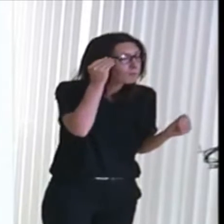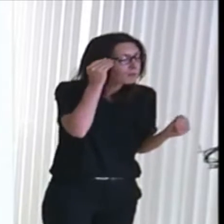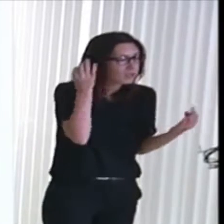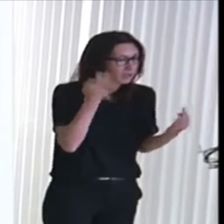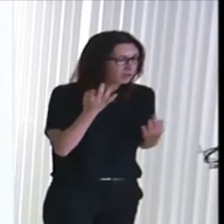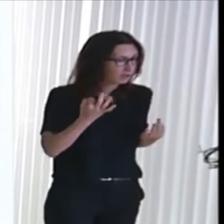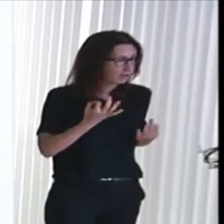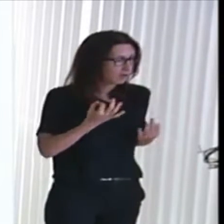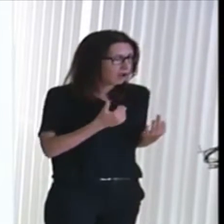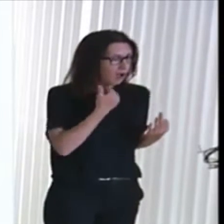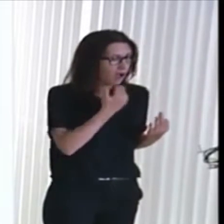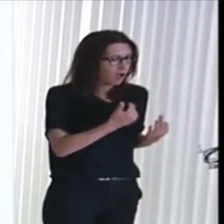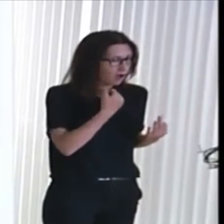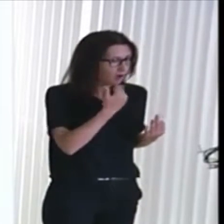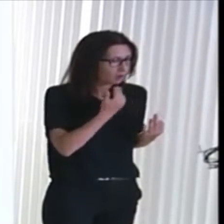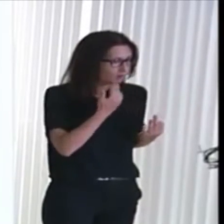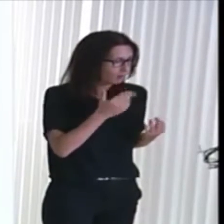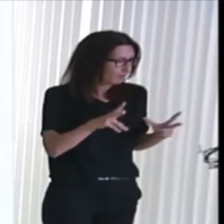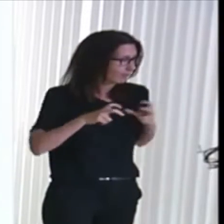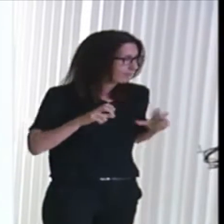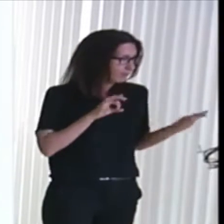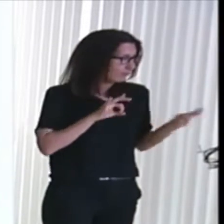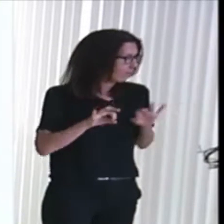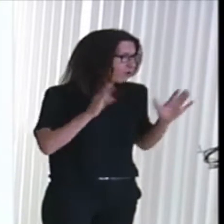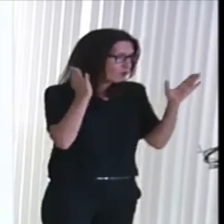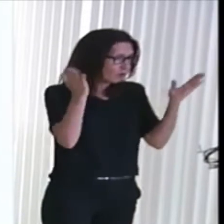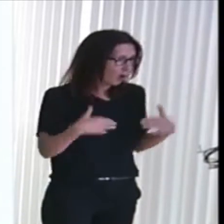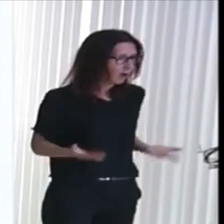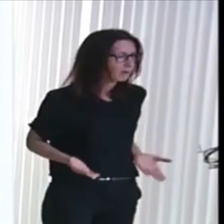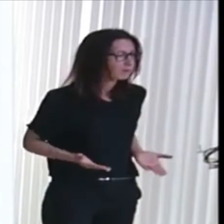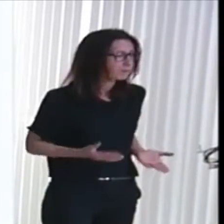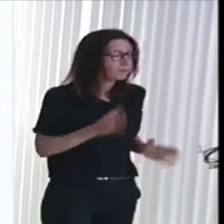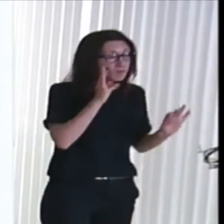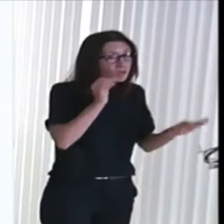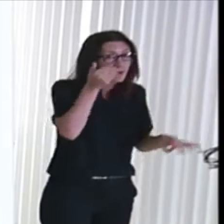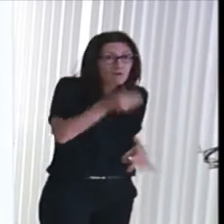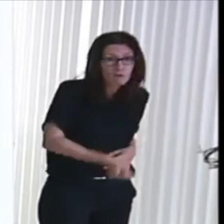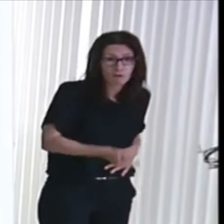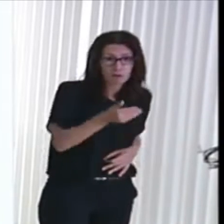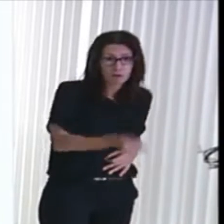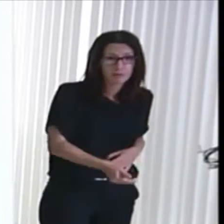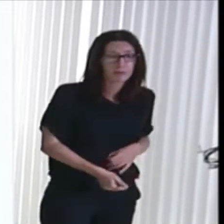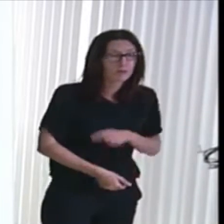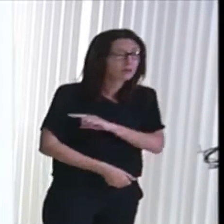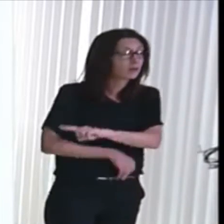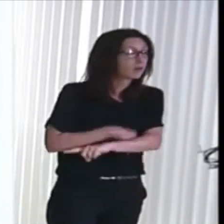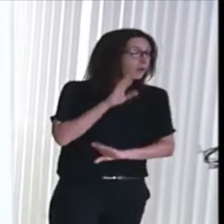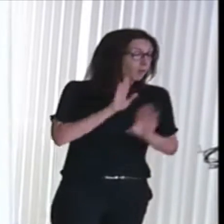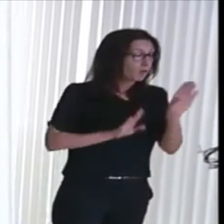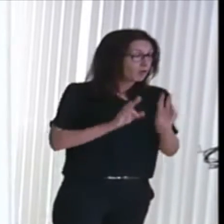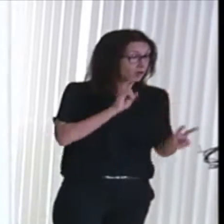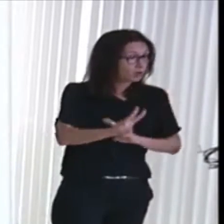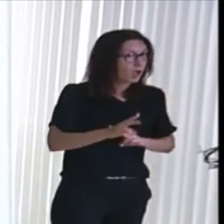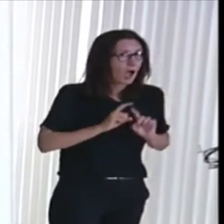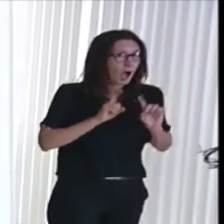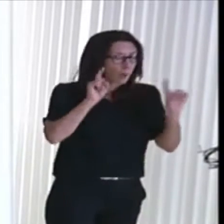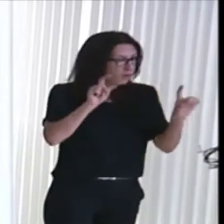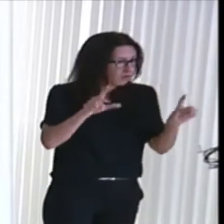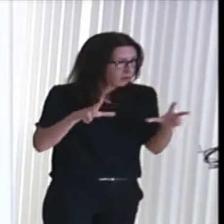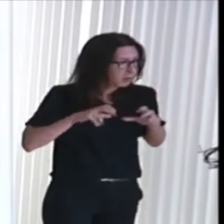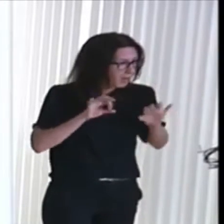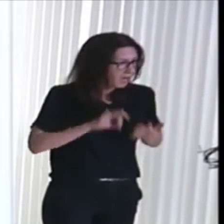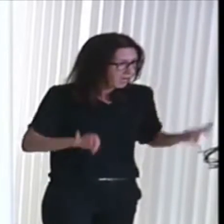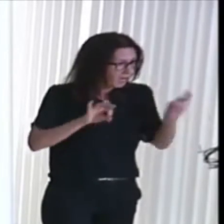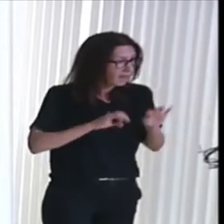algo, no están preparados, ¿no? Uh-huh. Y pero es no fundamental. Están preparados los profesores. Ni los profesores, ni los colegios, ni